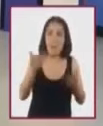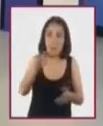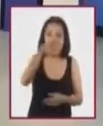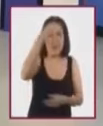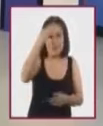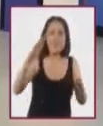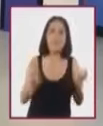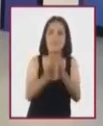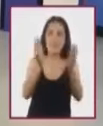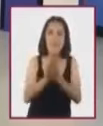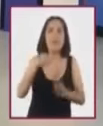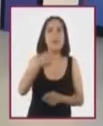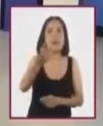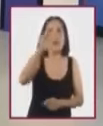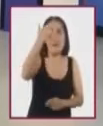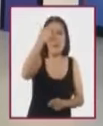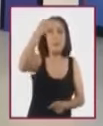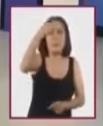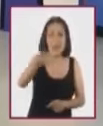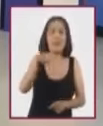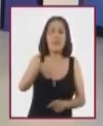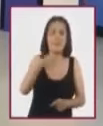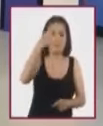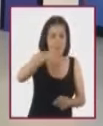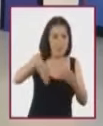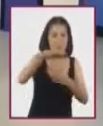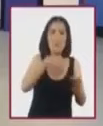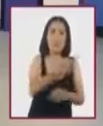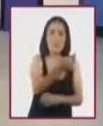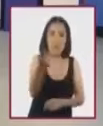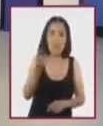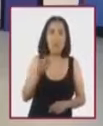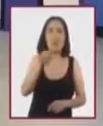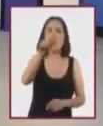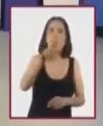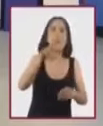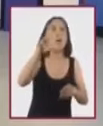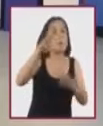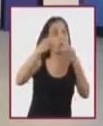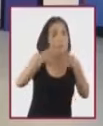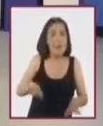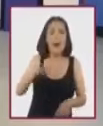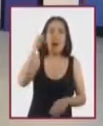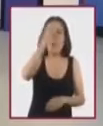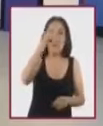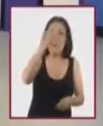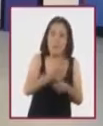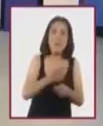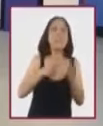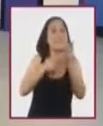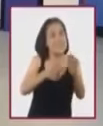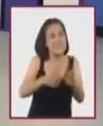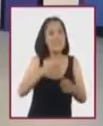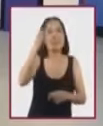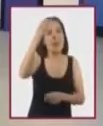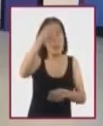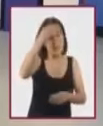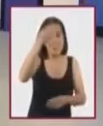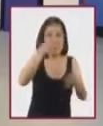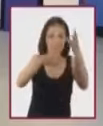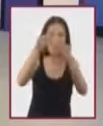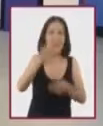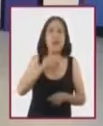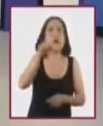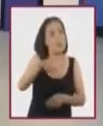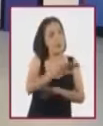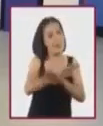les recuerdo que este espacio está pensado exclusivamente para ustedes. No pierdan la oportunidad de aprovecharlo. Ha sido todo